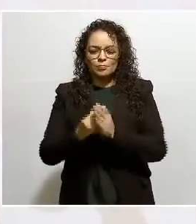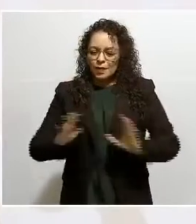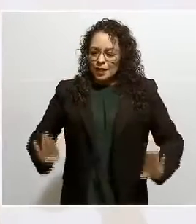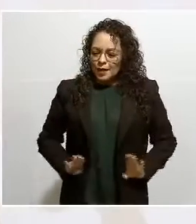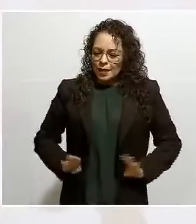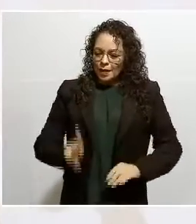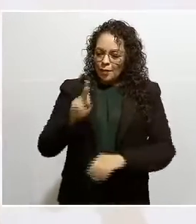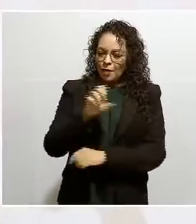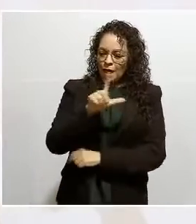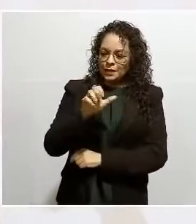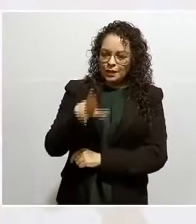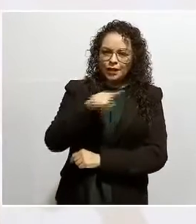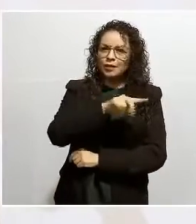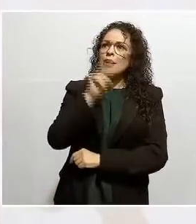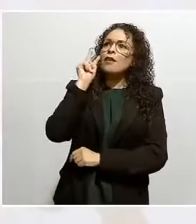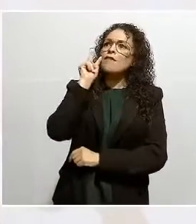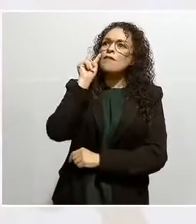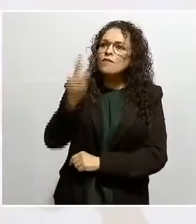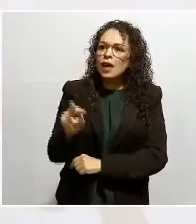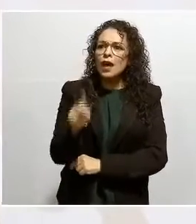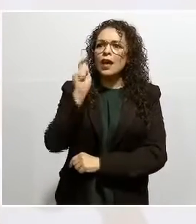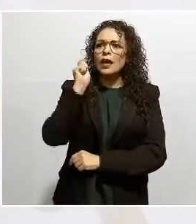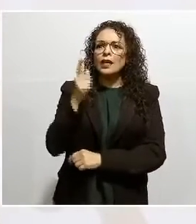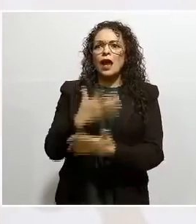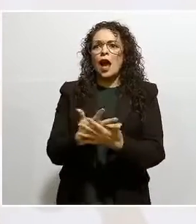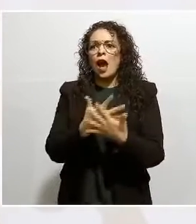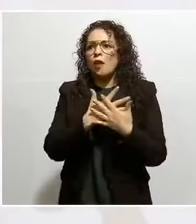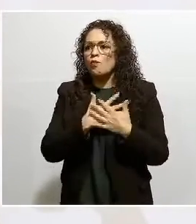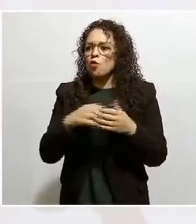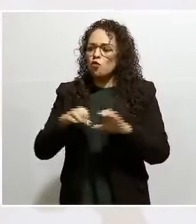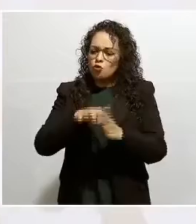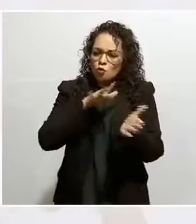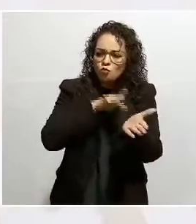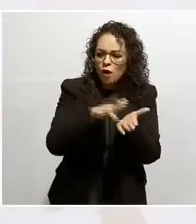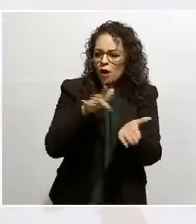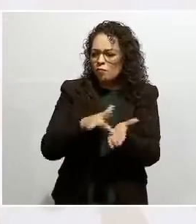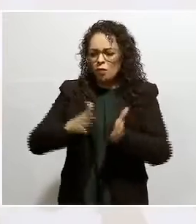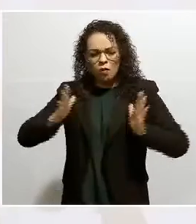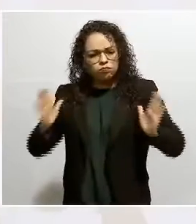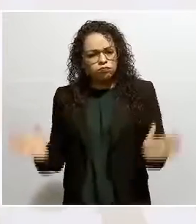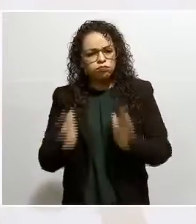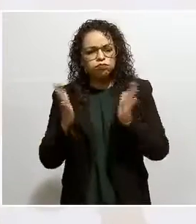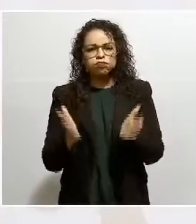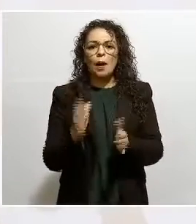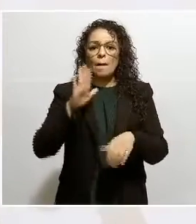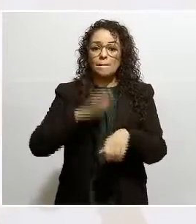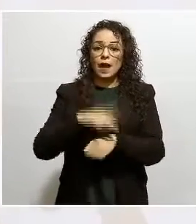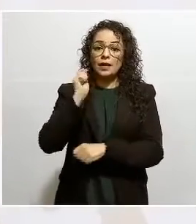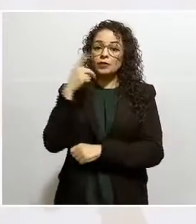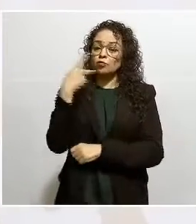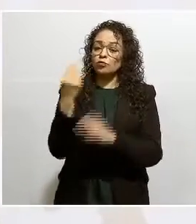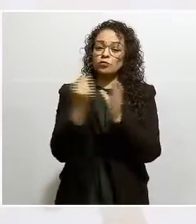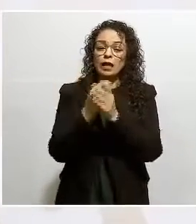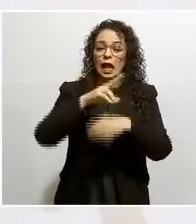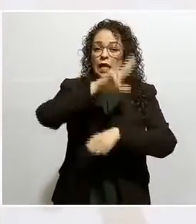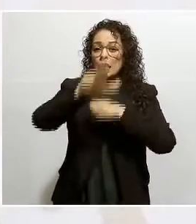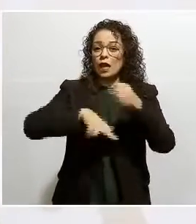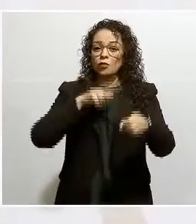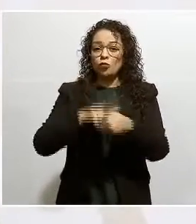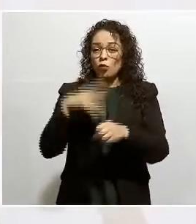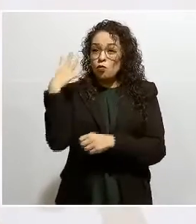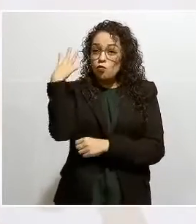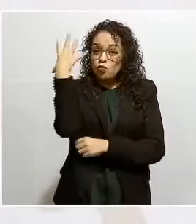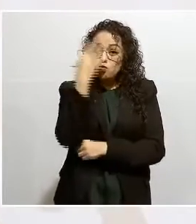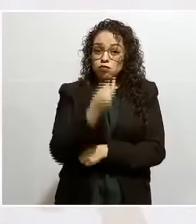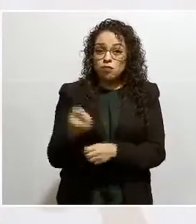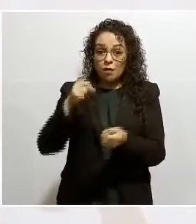lo dije, su mirada, sus causas, sus amores, como la naturaleza y la belleza hecha arte. Un México profundo